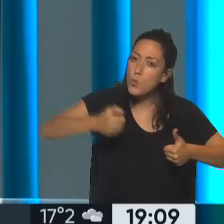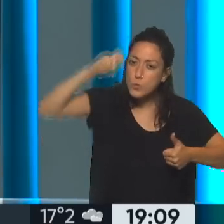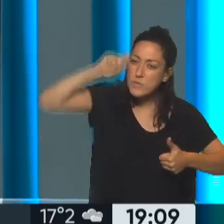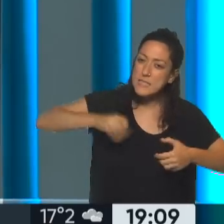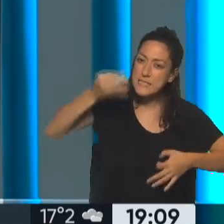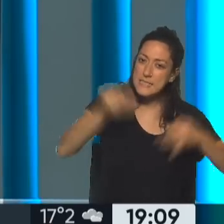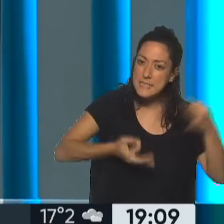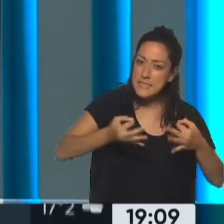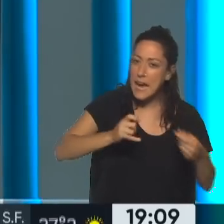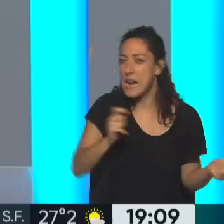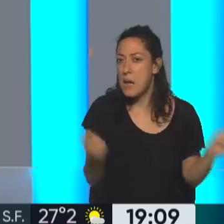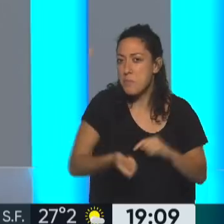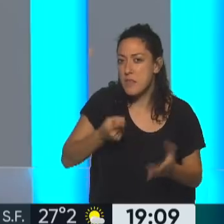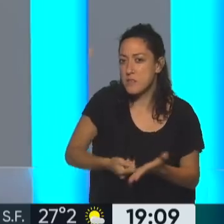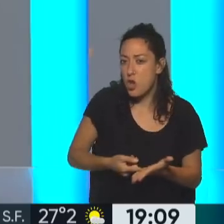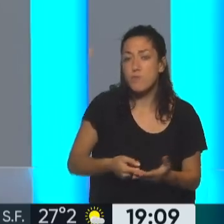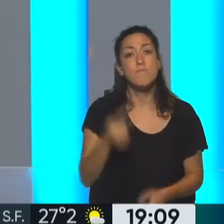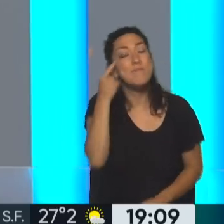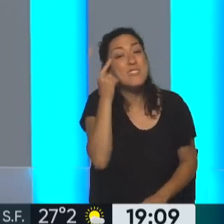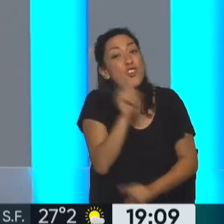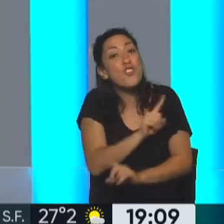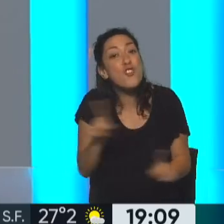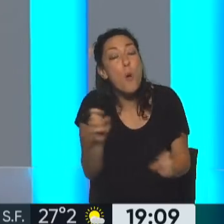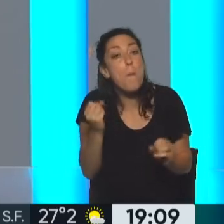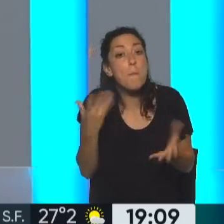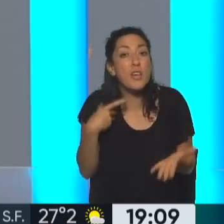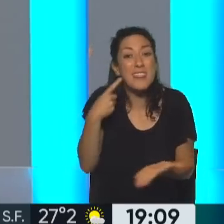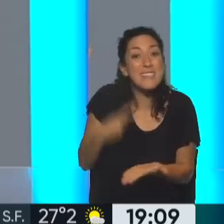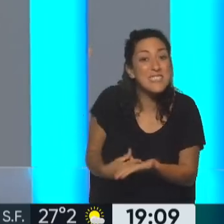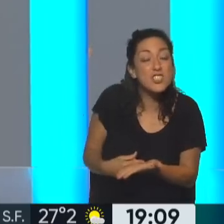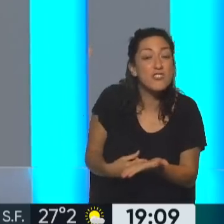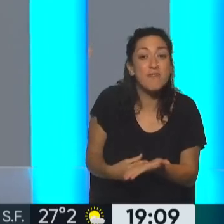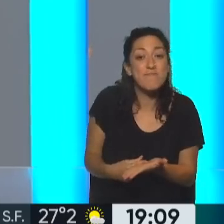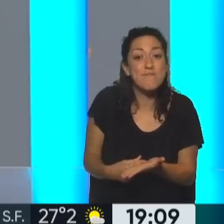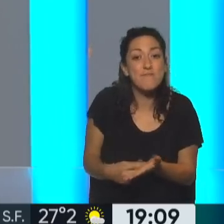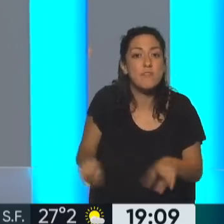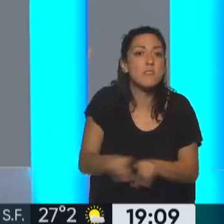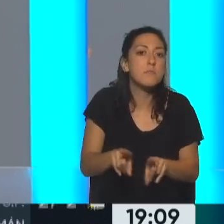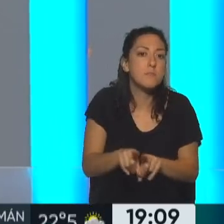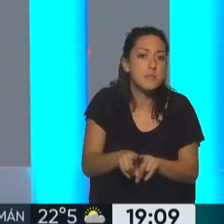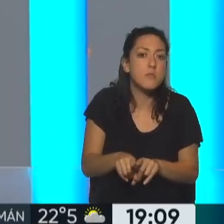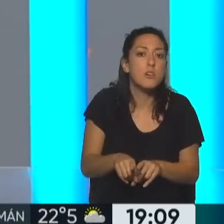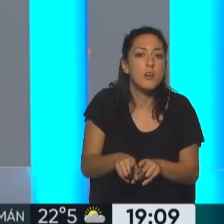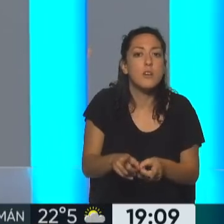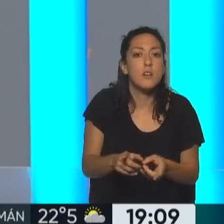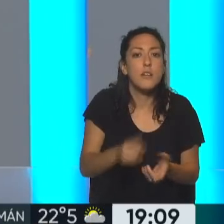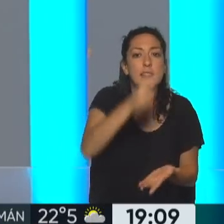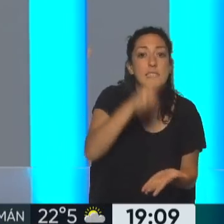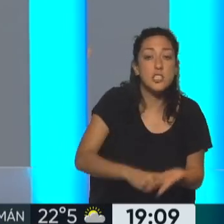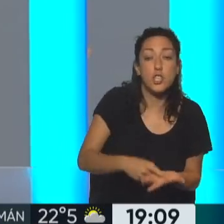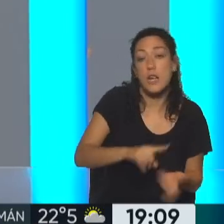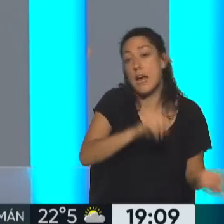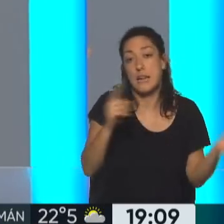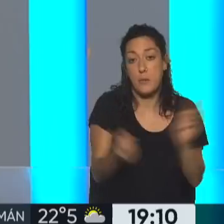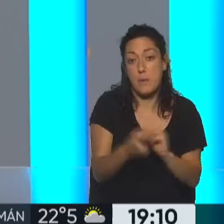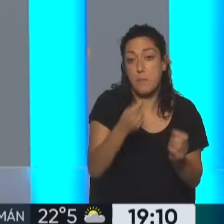decisión? Yo creo que no, porque la Corte ha tomado ese fallo... ¿Usted cree que no? No, al revés de lo que sucede debería suceder con los fallos. Es decir, uno